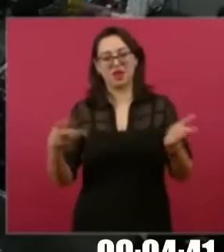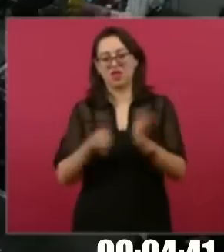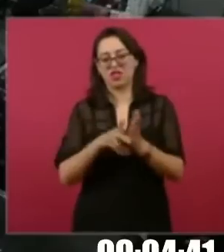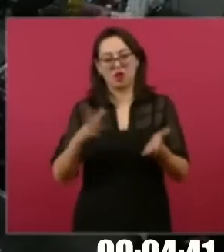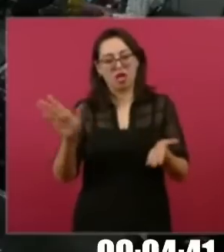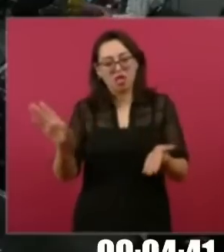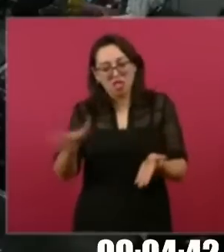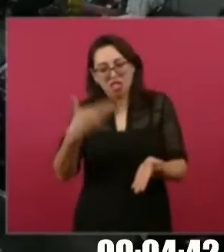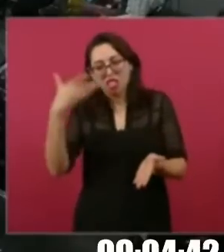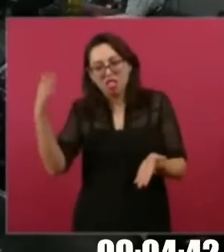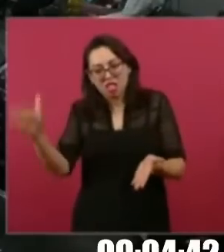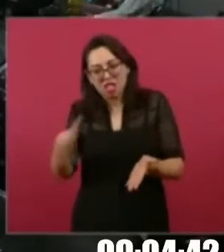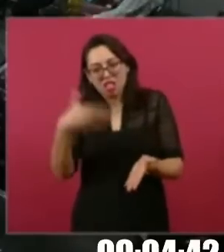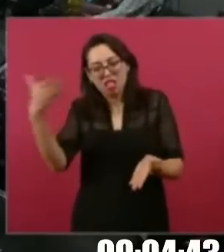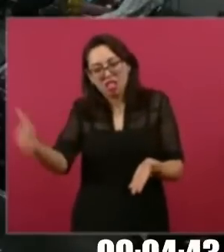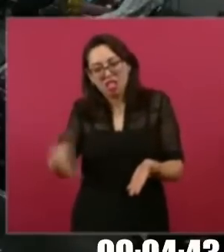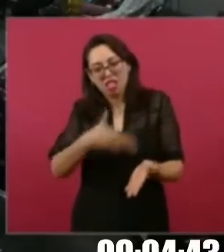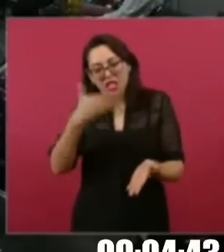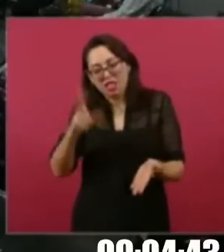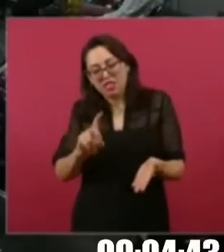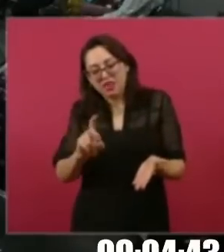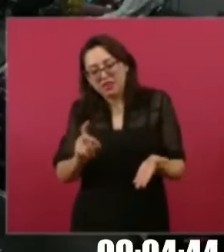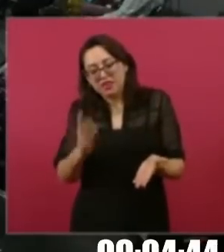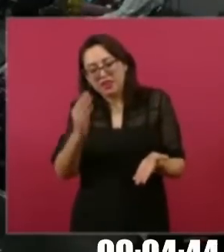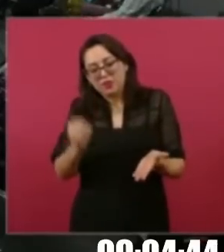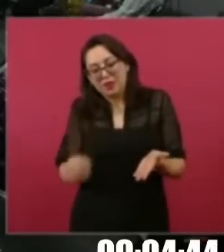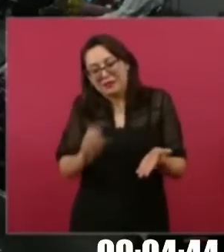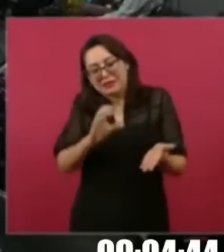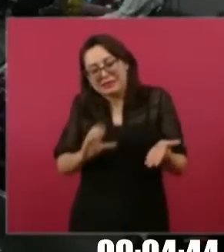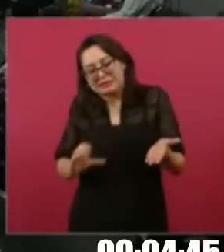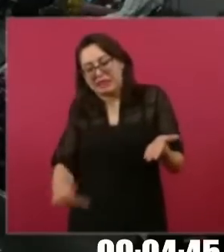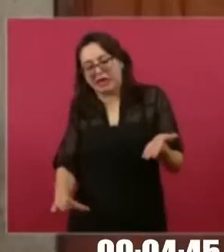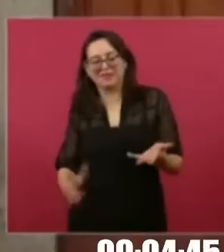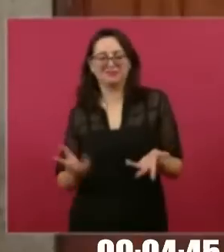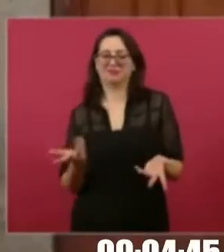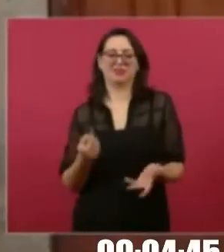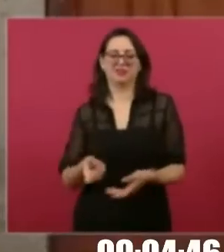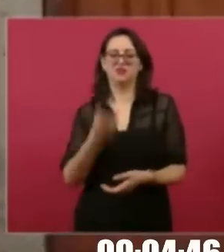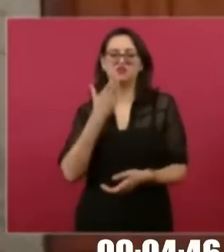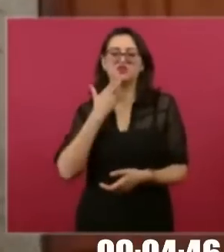no no no no no no una página 39 sección C